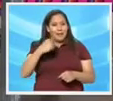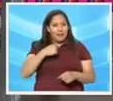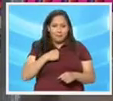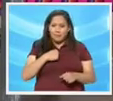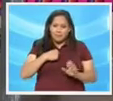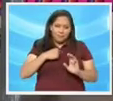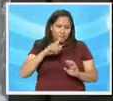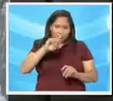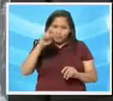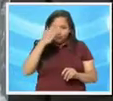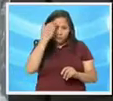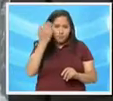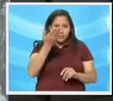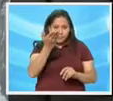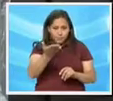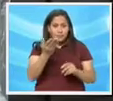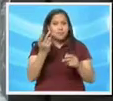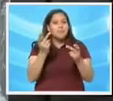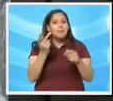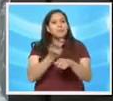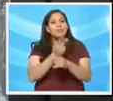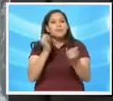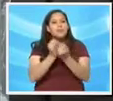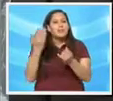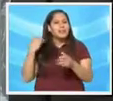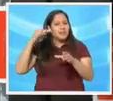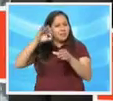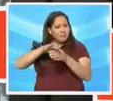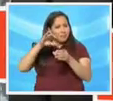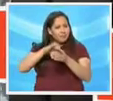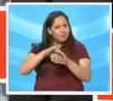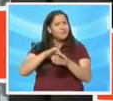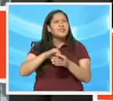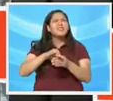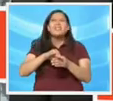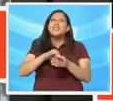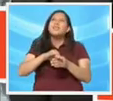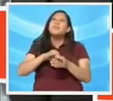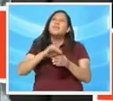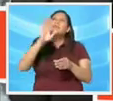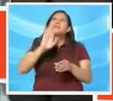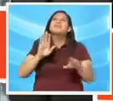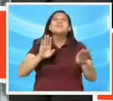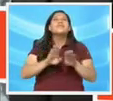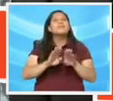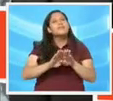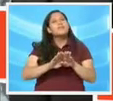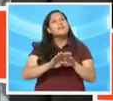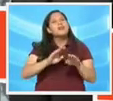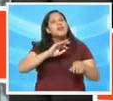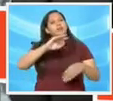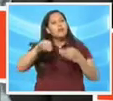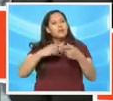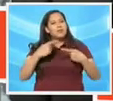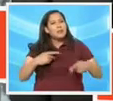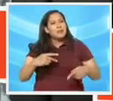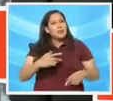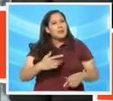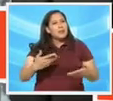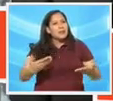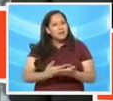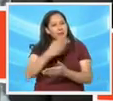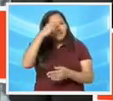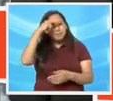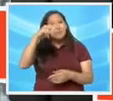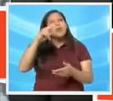sé si a ustedes les pasa, pero a mí esto de las elecciones me da la sensación de que nos lleva a todos los mexicanos a repensar